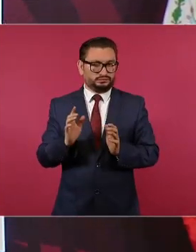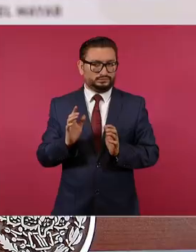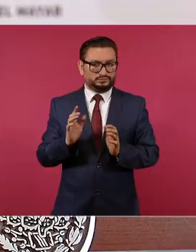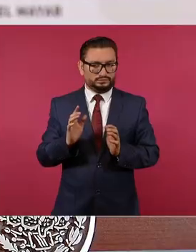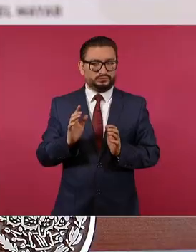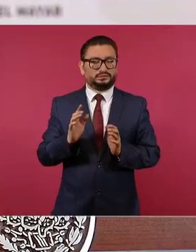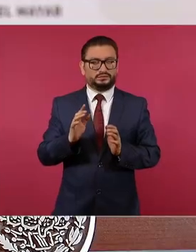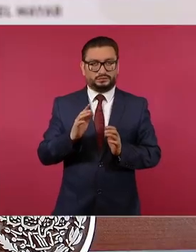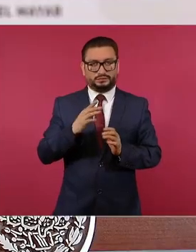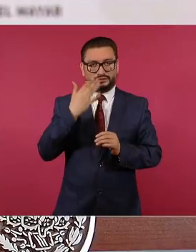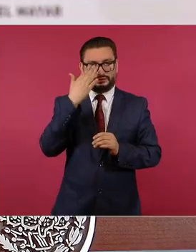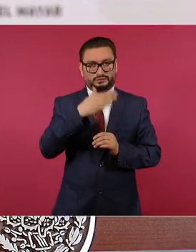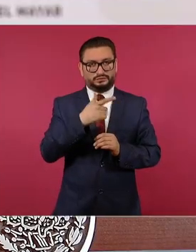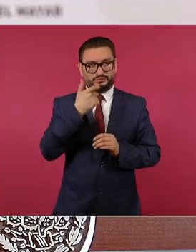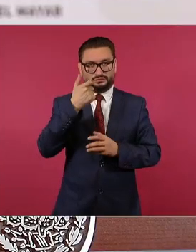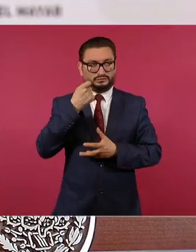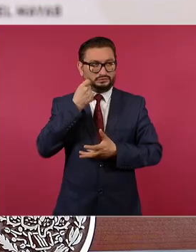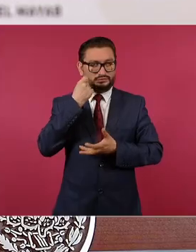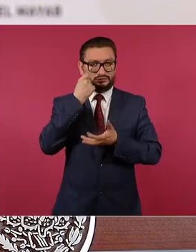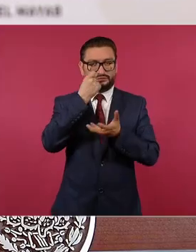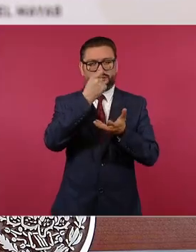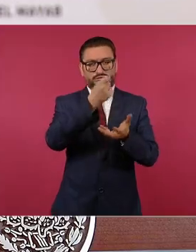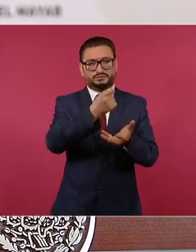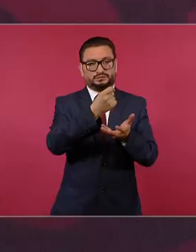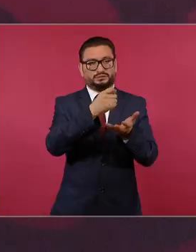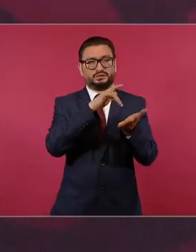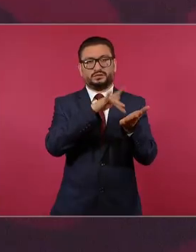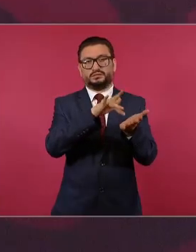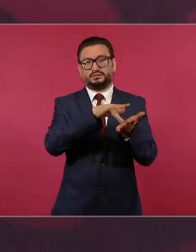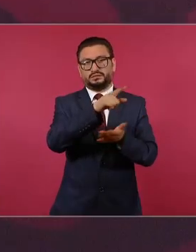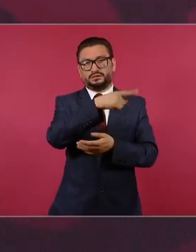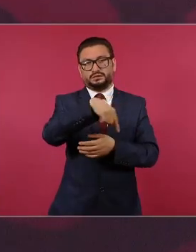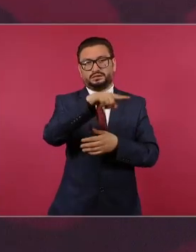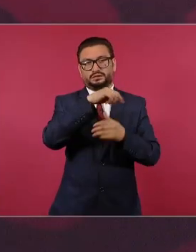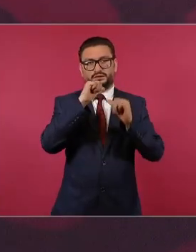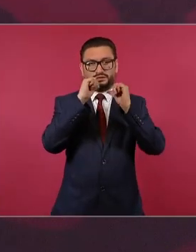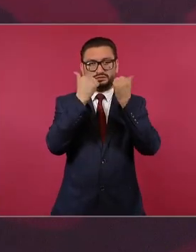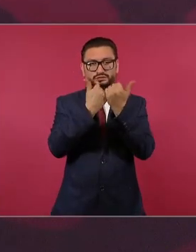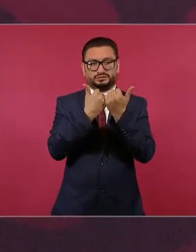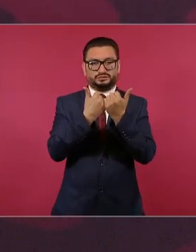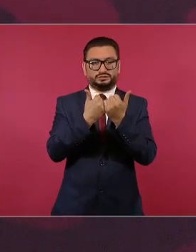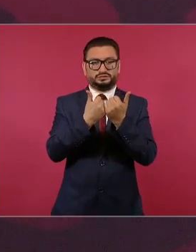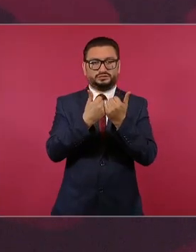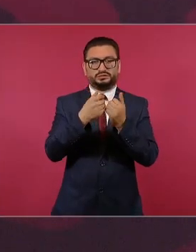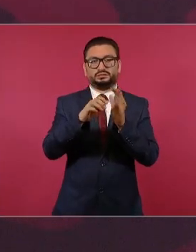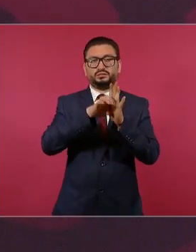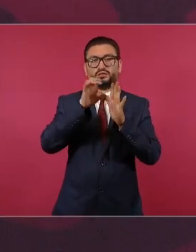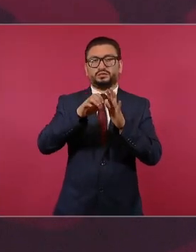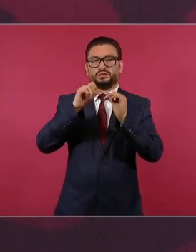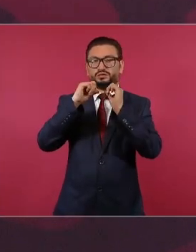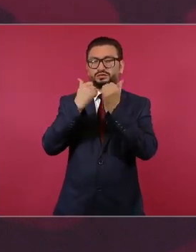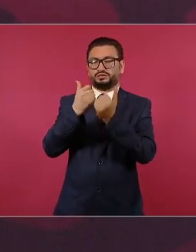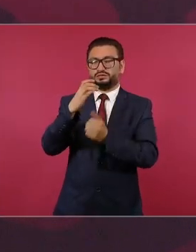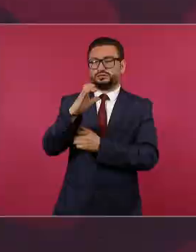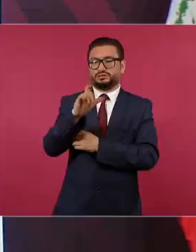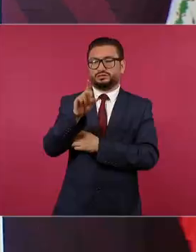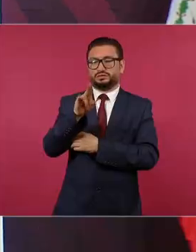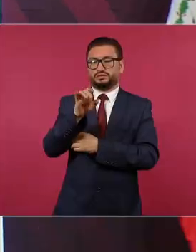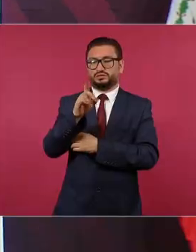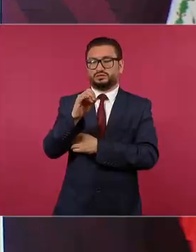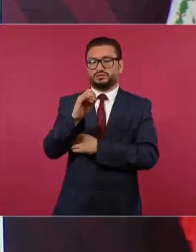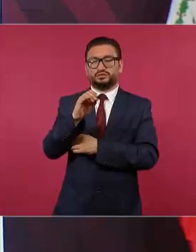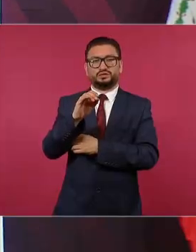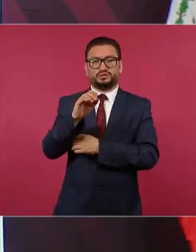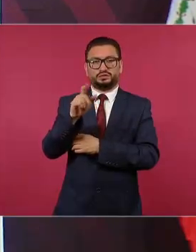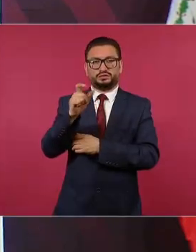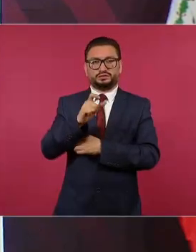le dan dinero a esta asociación civil de Claudia X. González,